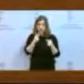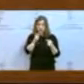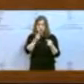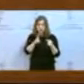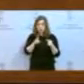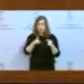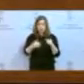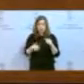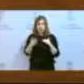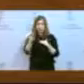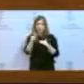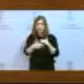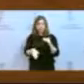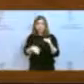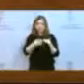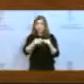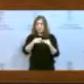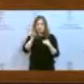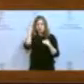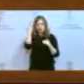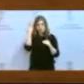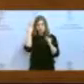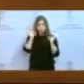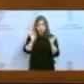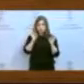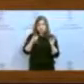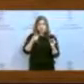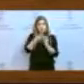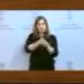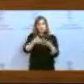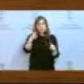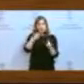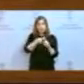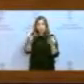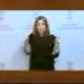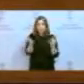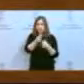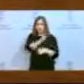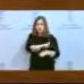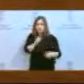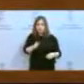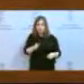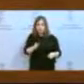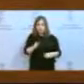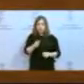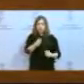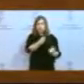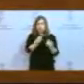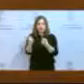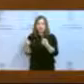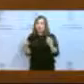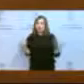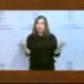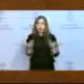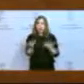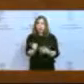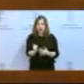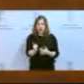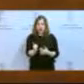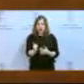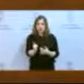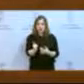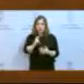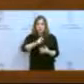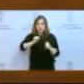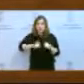importancia de estas iniciativas que hacen referencia principalmente a las personas que tienen necesidades urgentes,